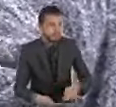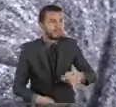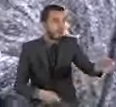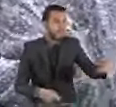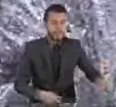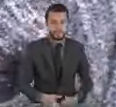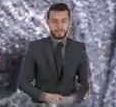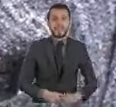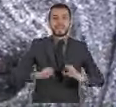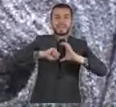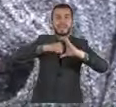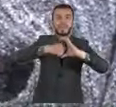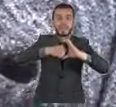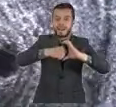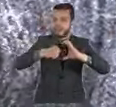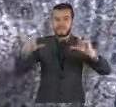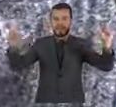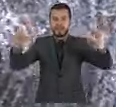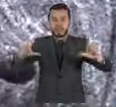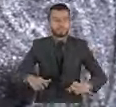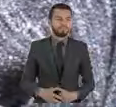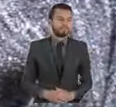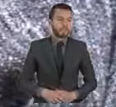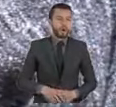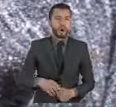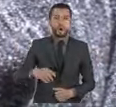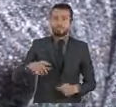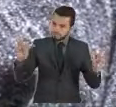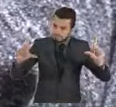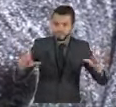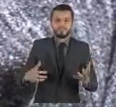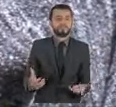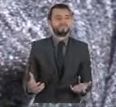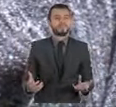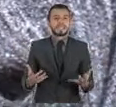usado Canal Capital, tratando de solventar esa dificultad.